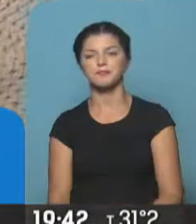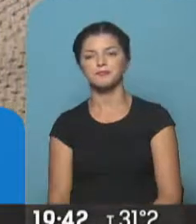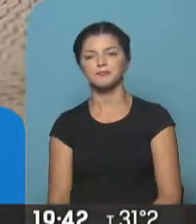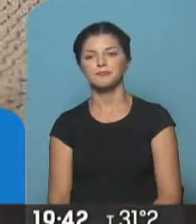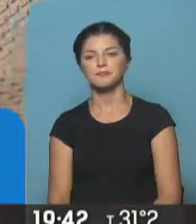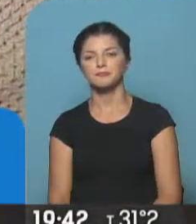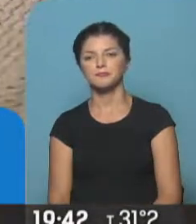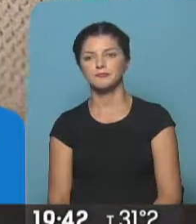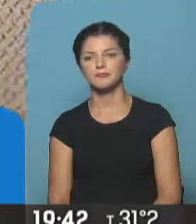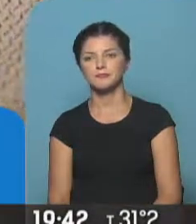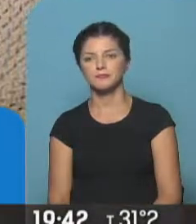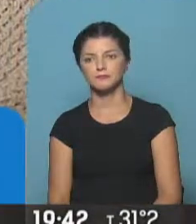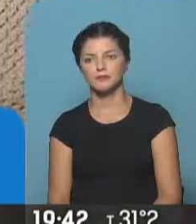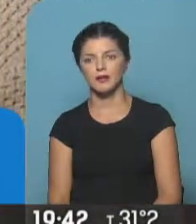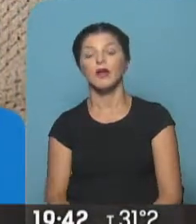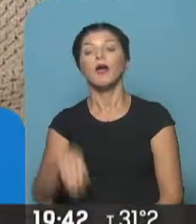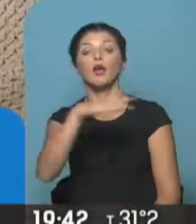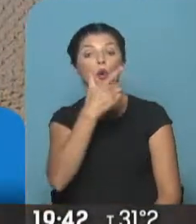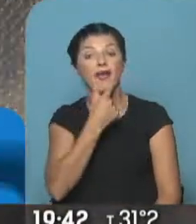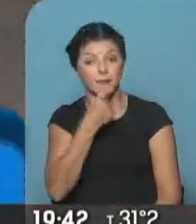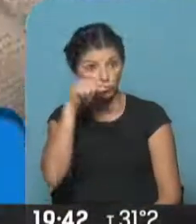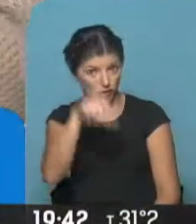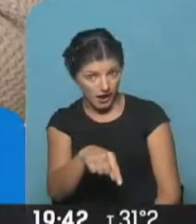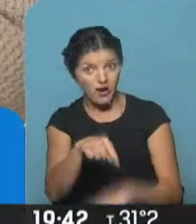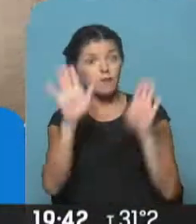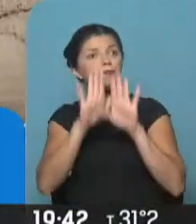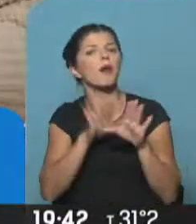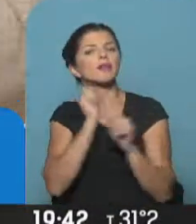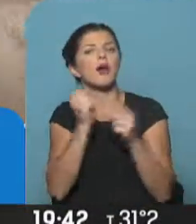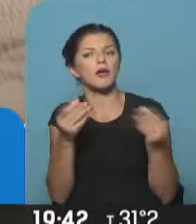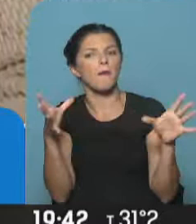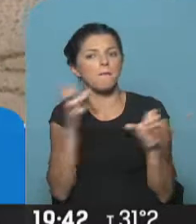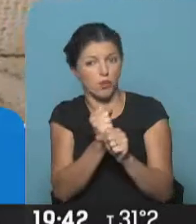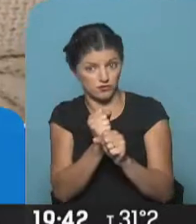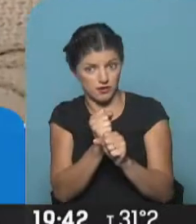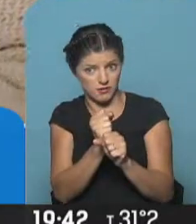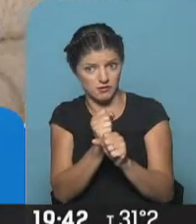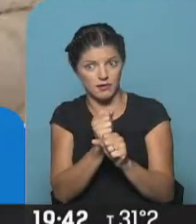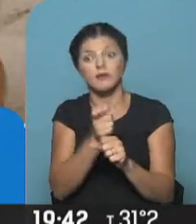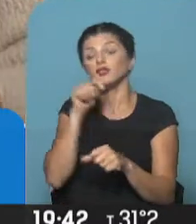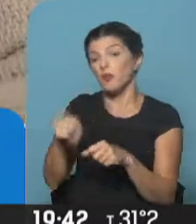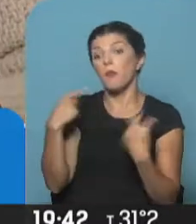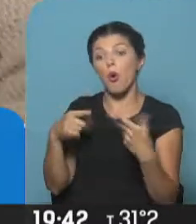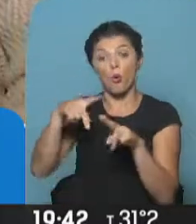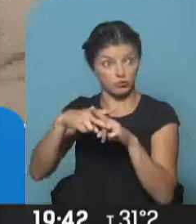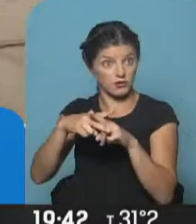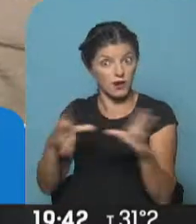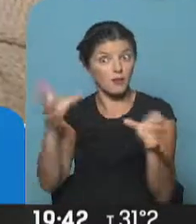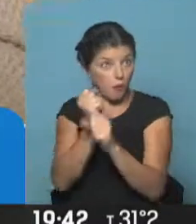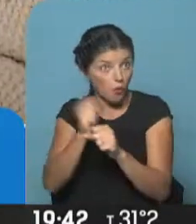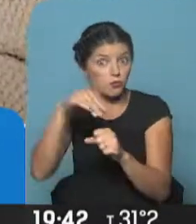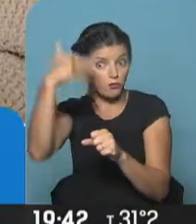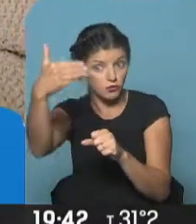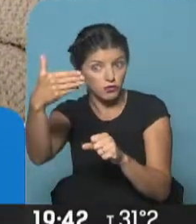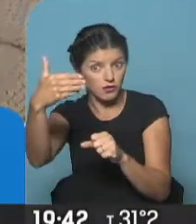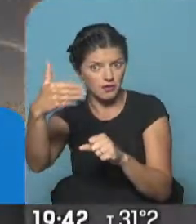trabajadores en Devoto hace bolsitas. Y, o sea, si todavía vos pudieras poner un taller de bolsitas para el día de mañana, capaz que podrías, pero nunca